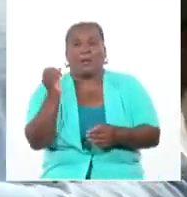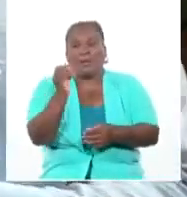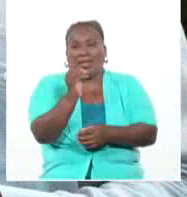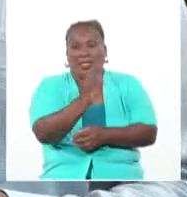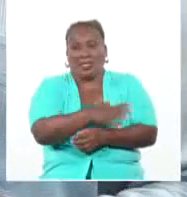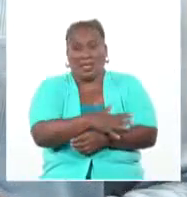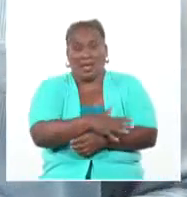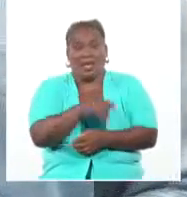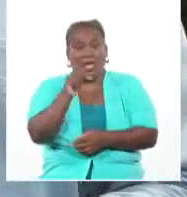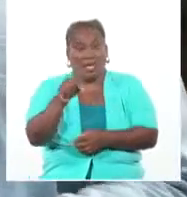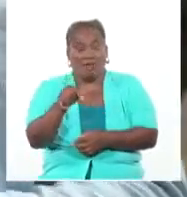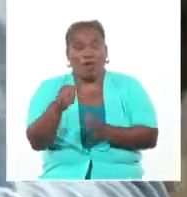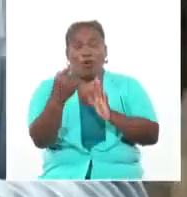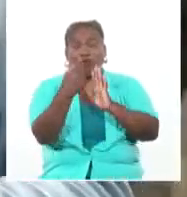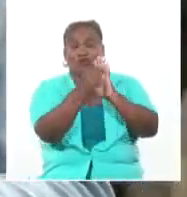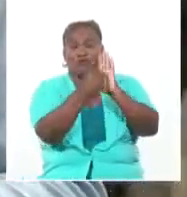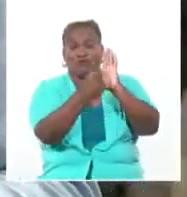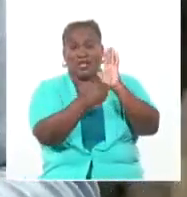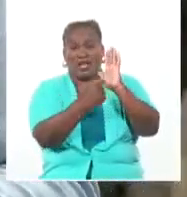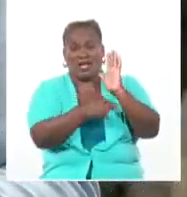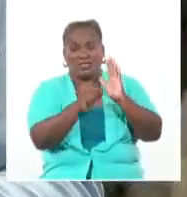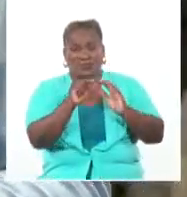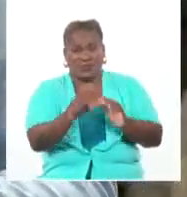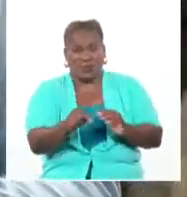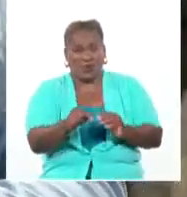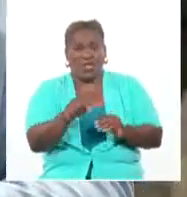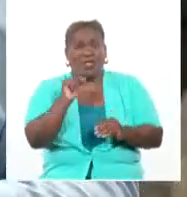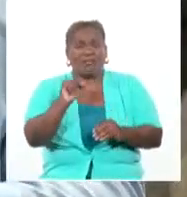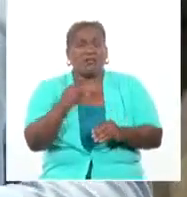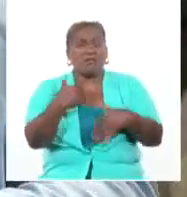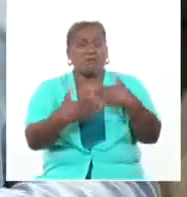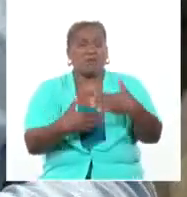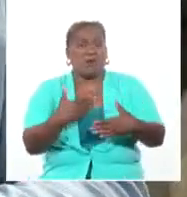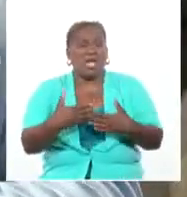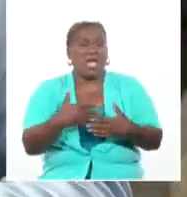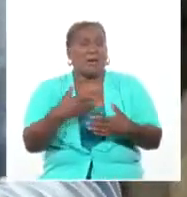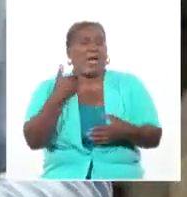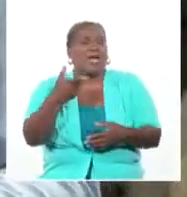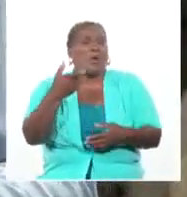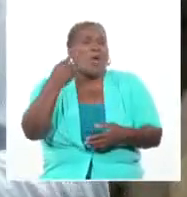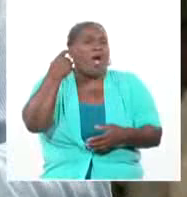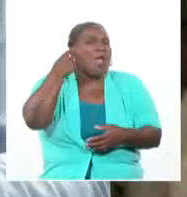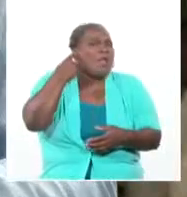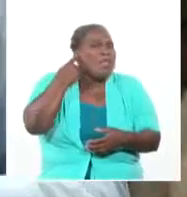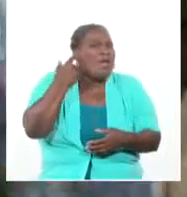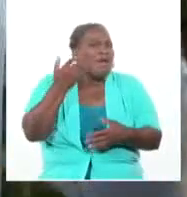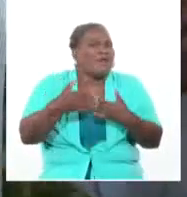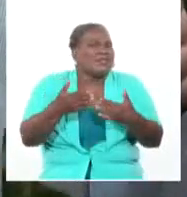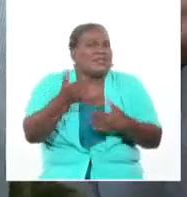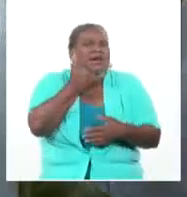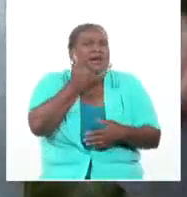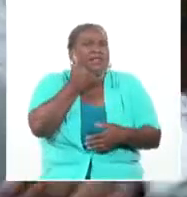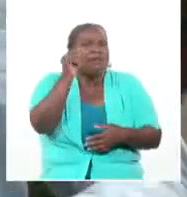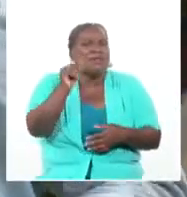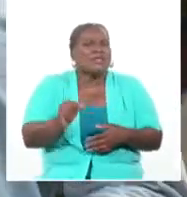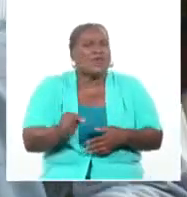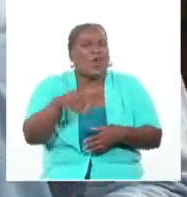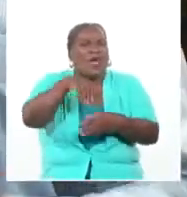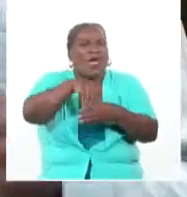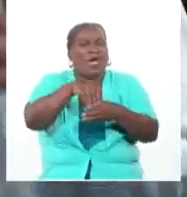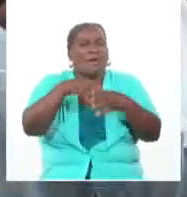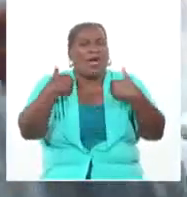el famoso pretexto de los supuestos incidentes sónicos o ataques sónicos en La Habana. Trump